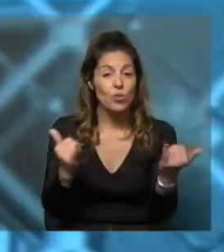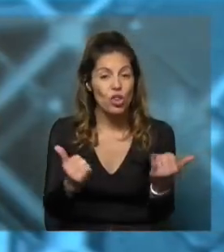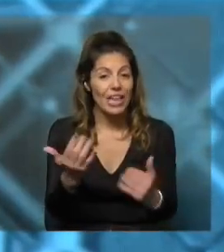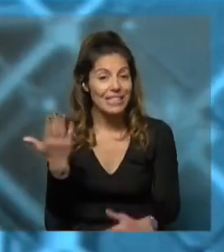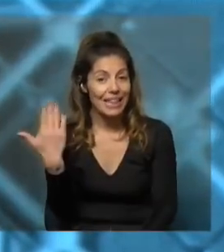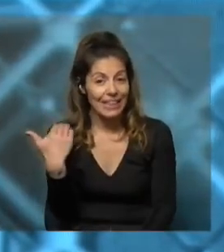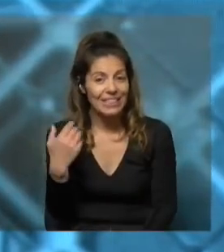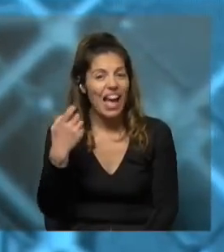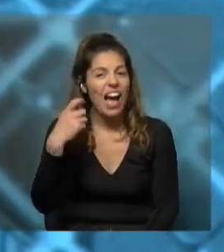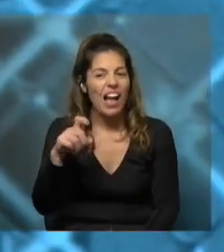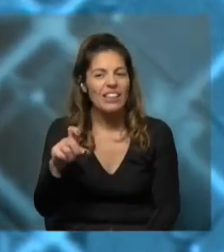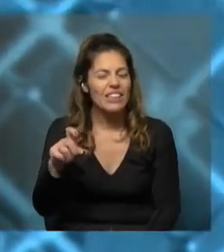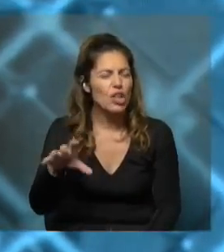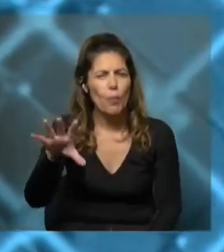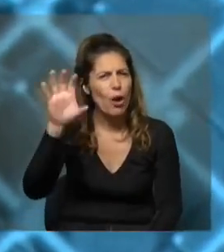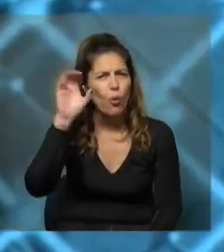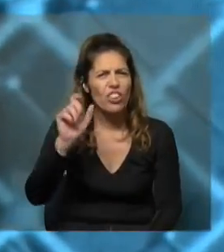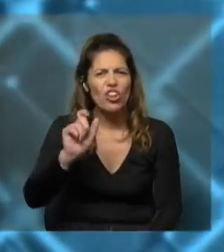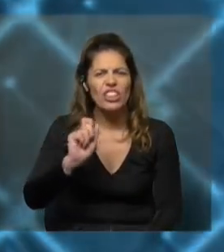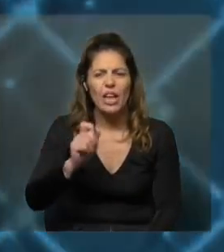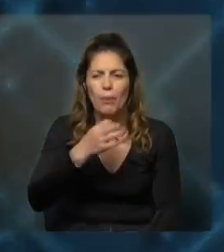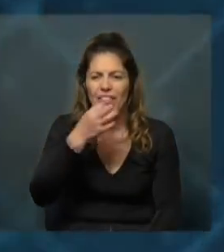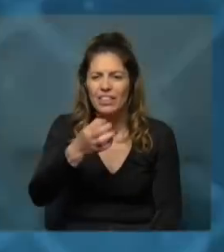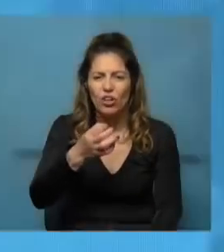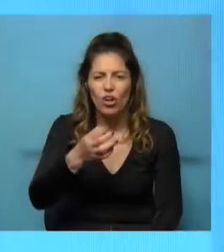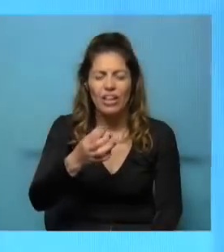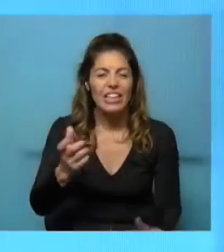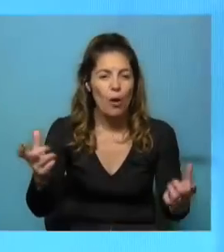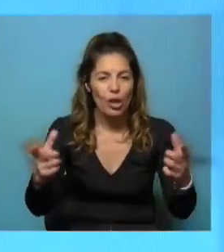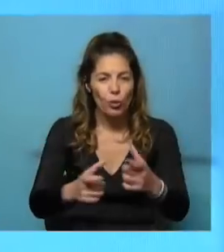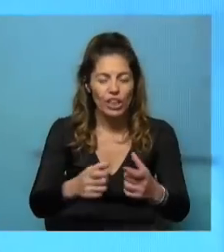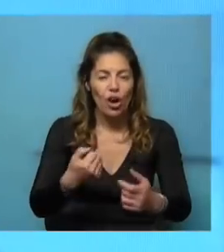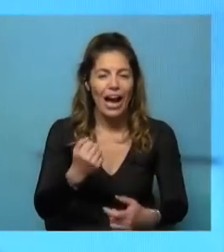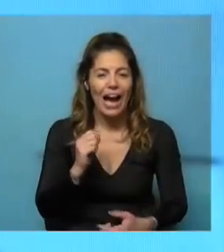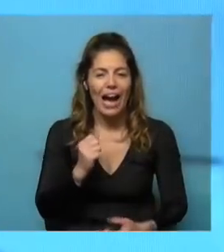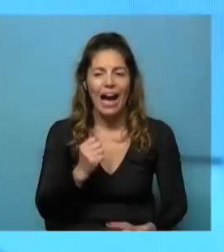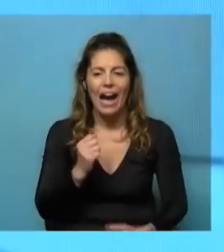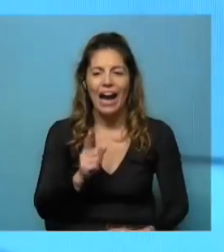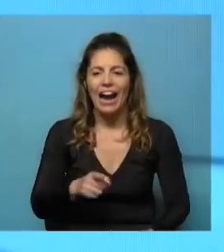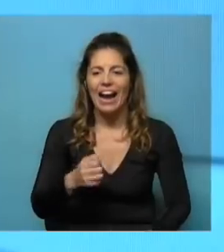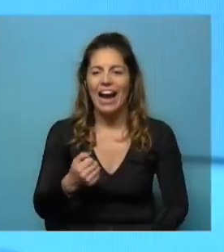alguien no me acuerdo quién me dijo que ya sabía se había reunido en agadu